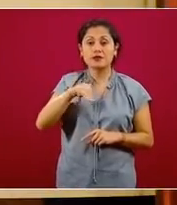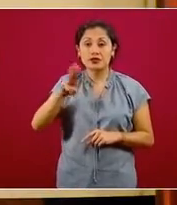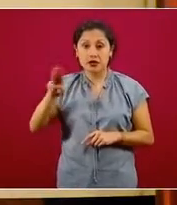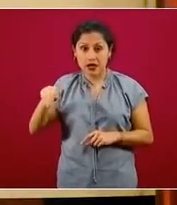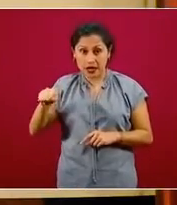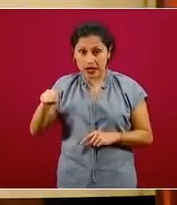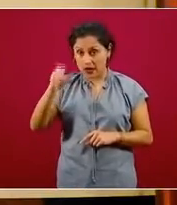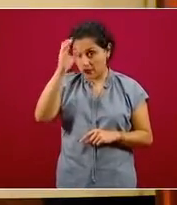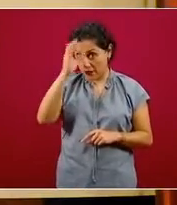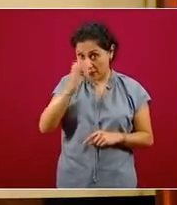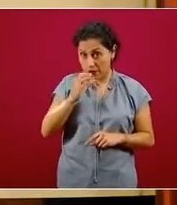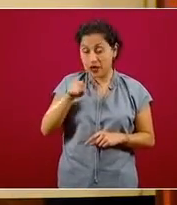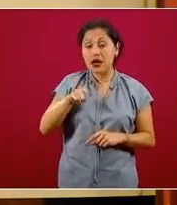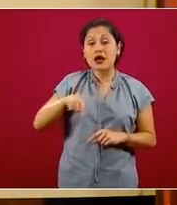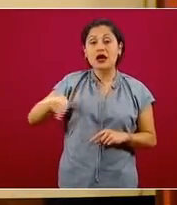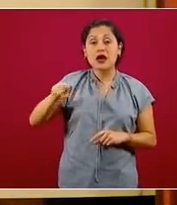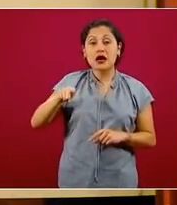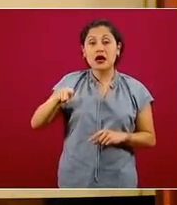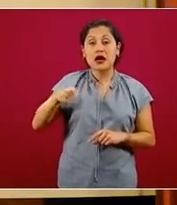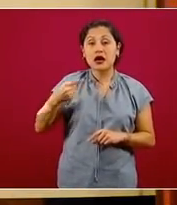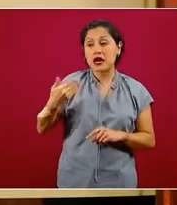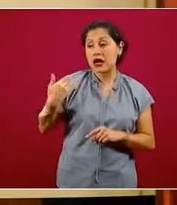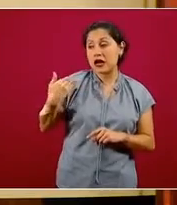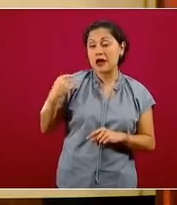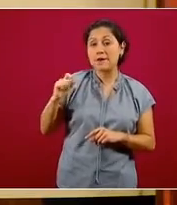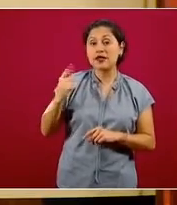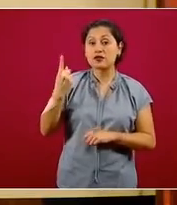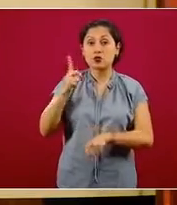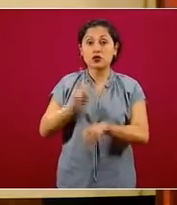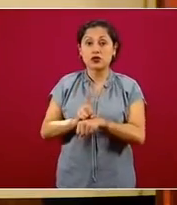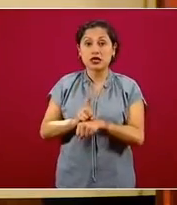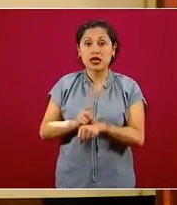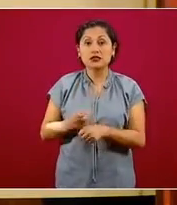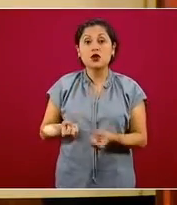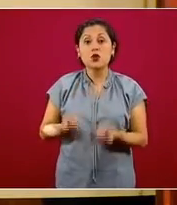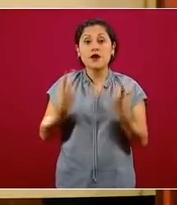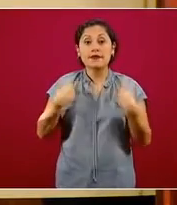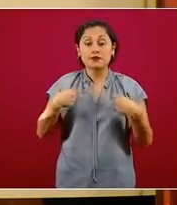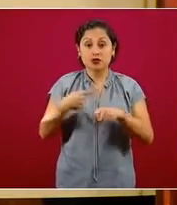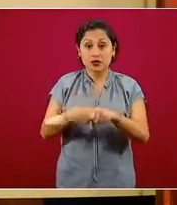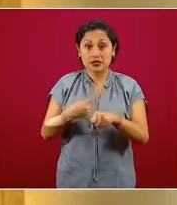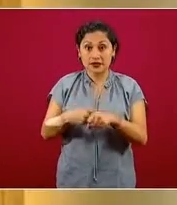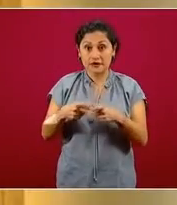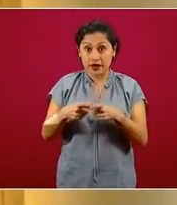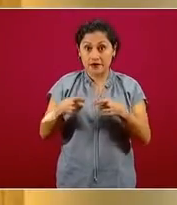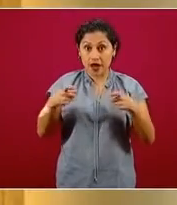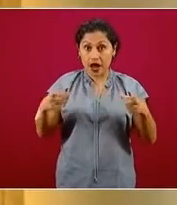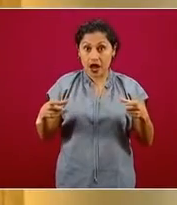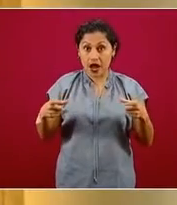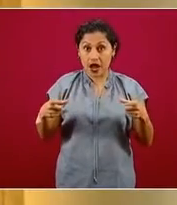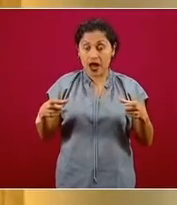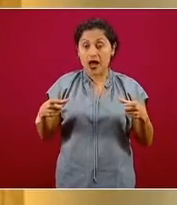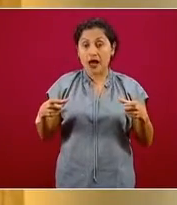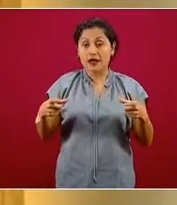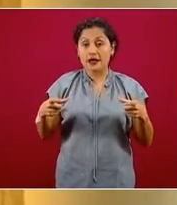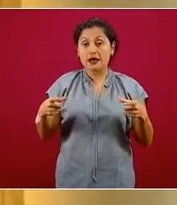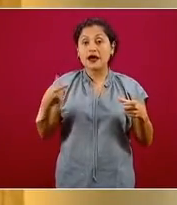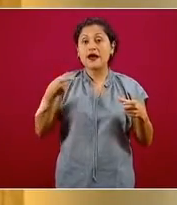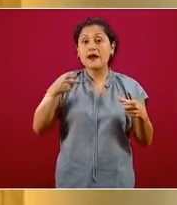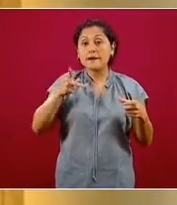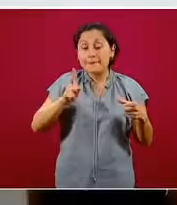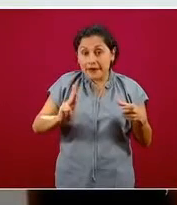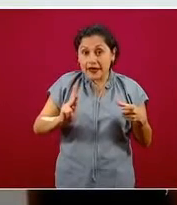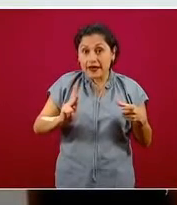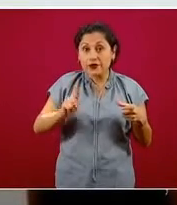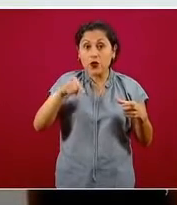¿sí?, independientemente de su carga confirmada en los últimos 21 días, tienen una expectativa bastante grande de